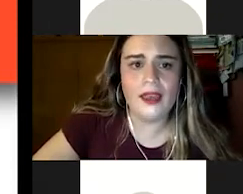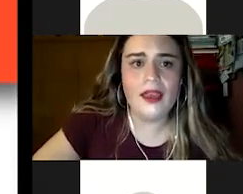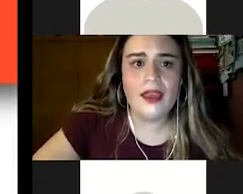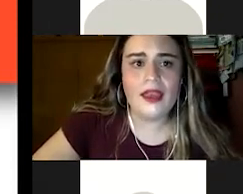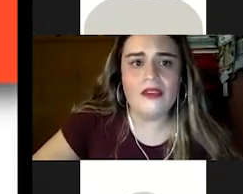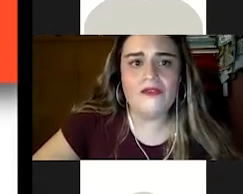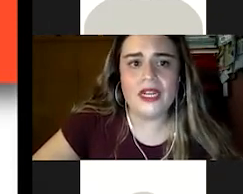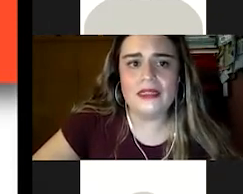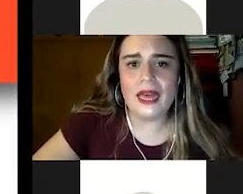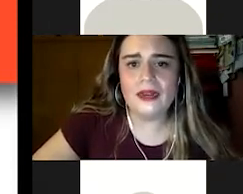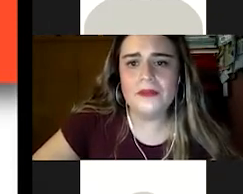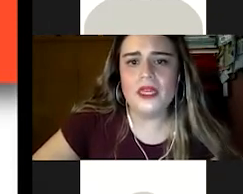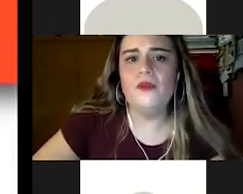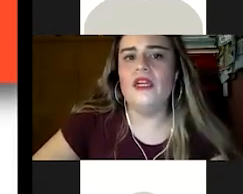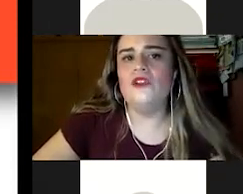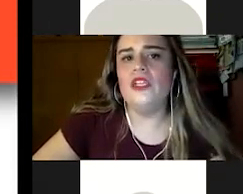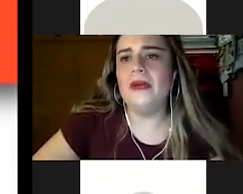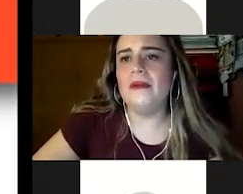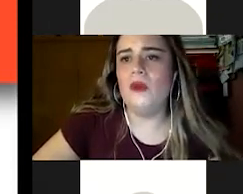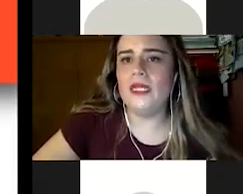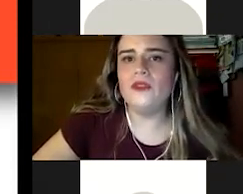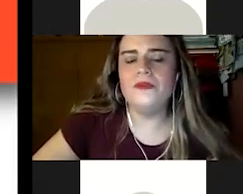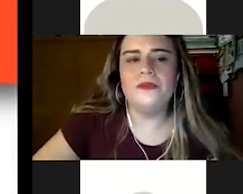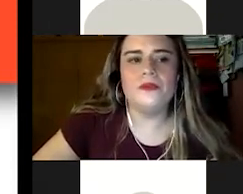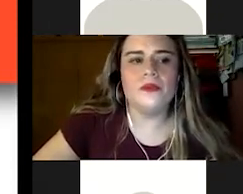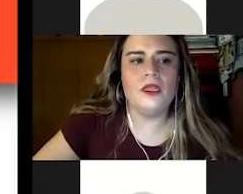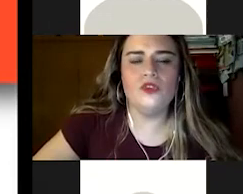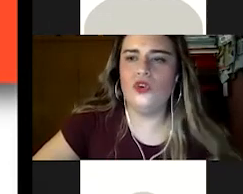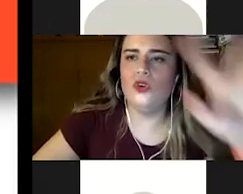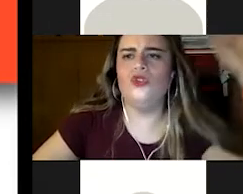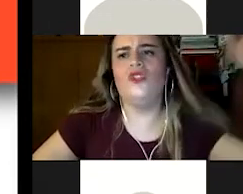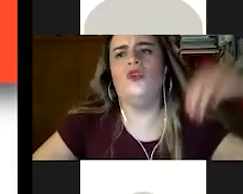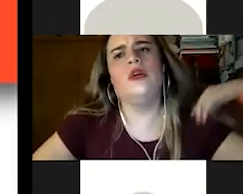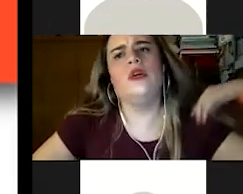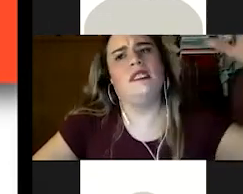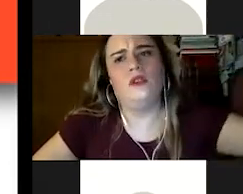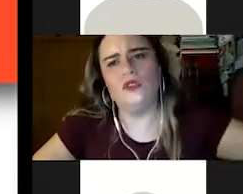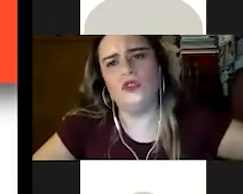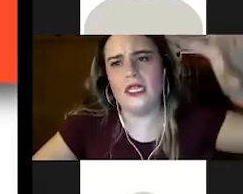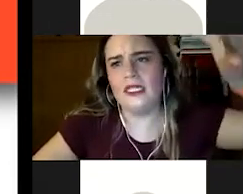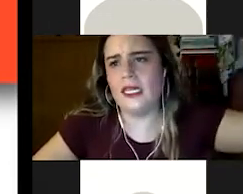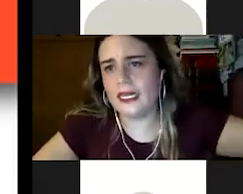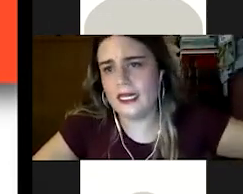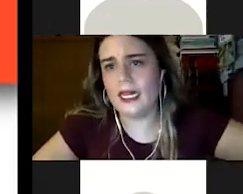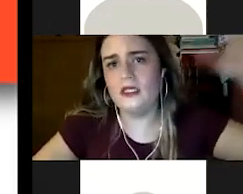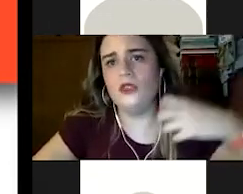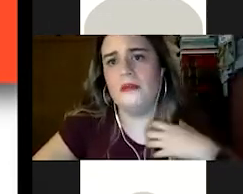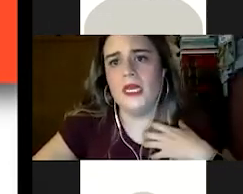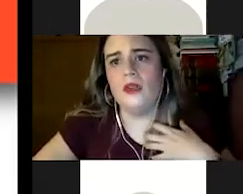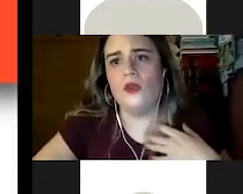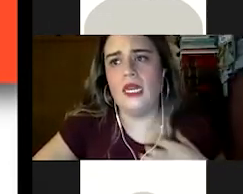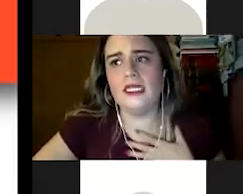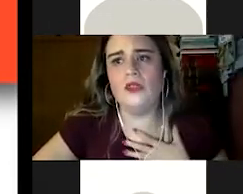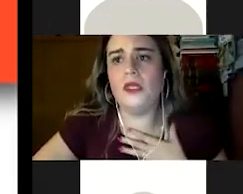que enfrentar. Y bueno, siempre evaluando y no solo conociendo lo que pasa con los ODS en general, sino